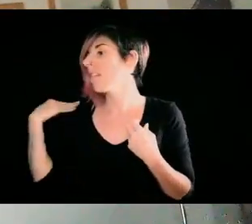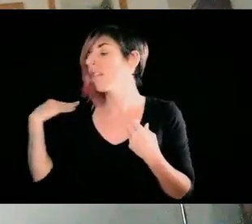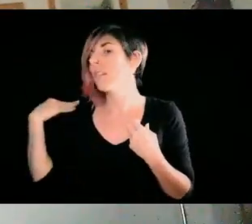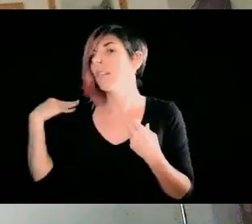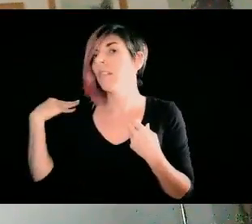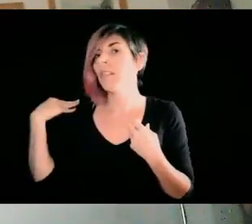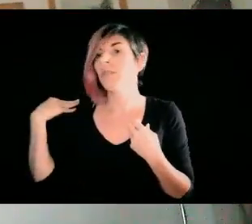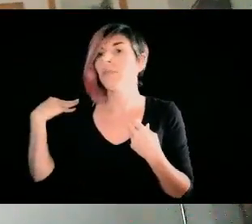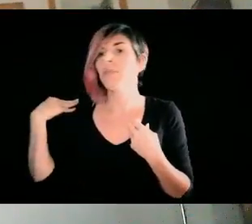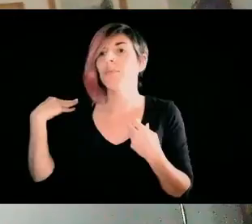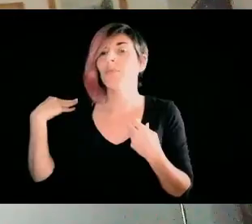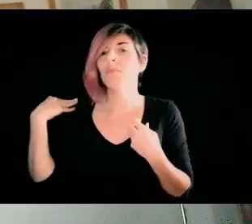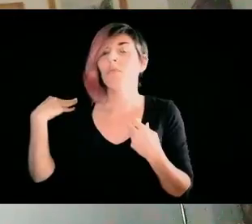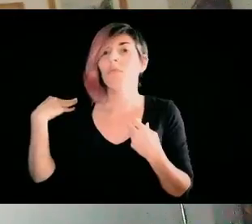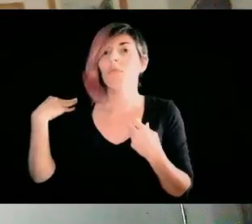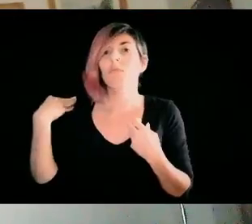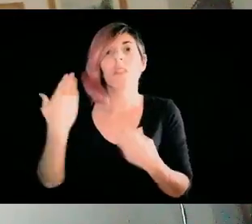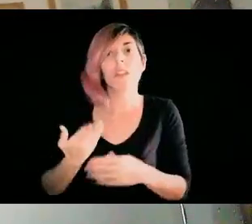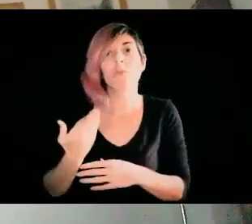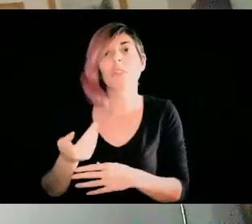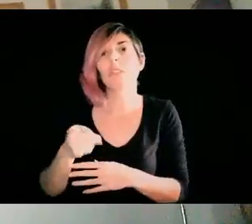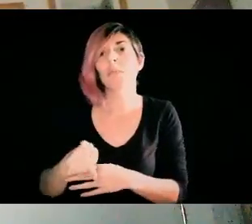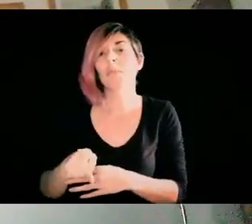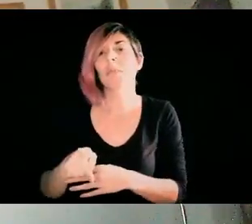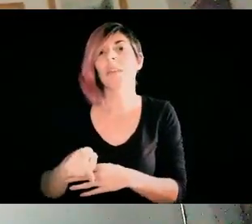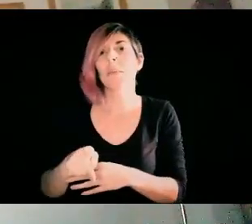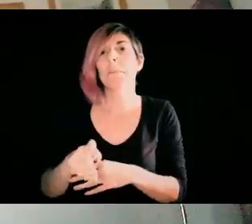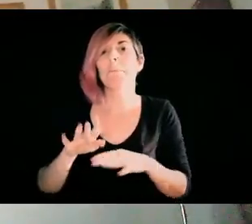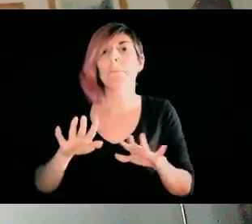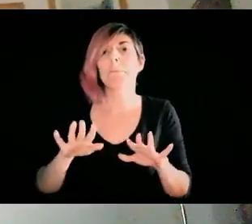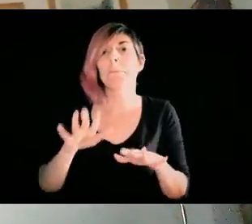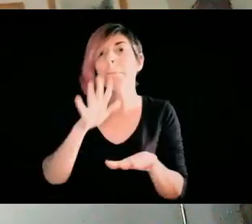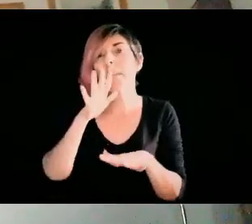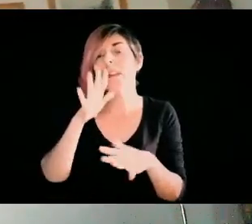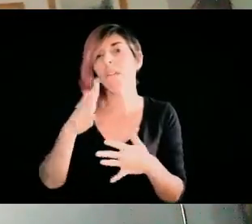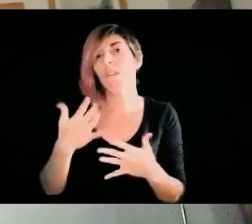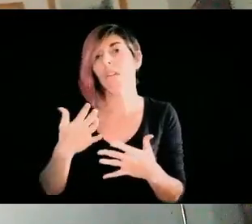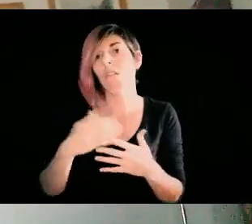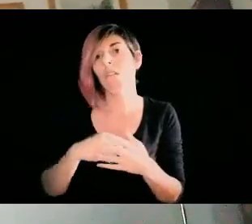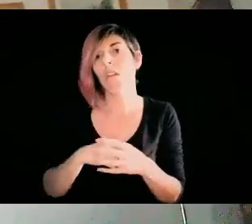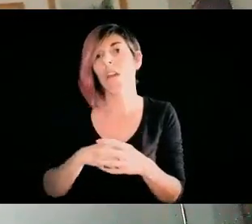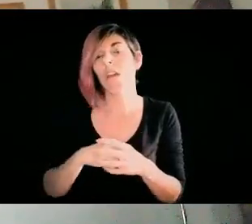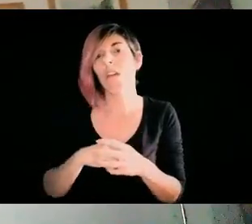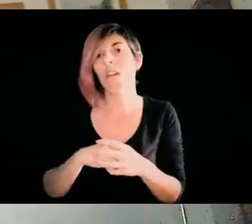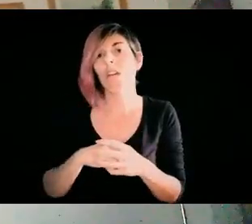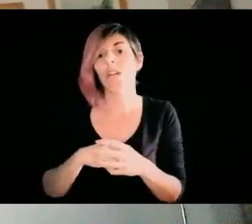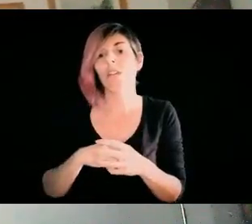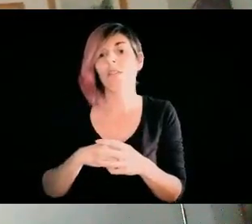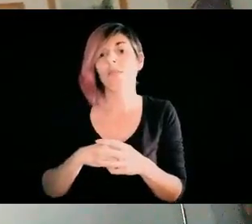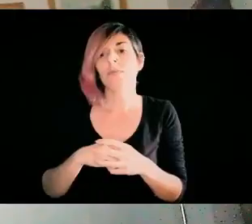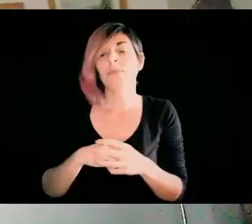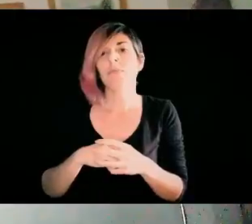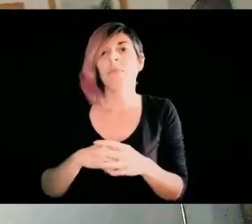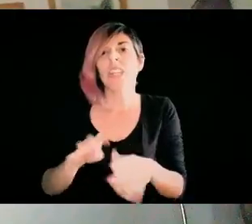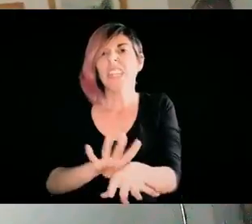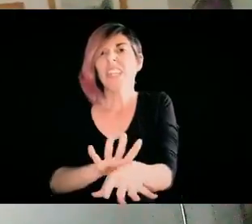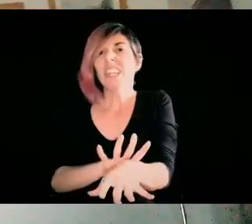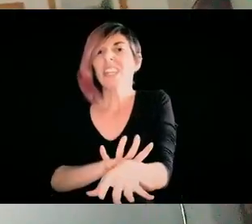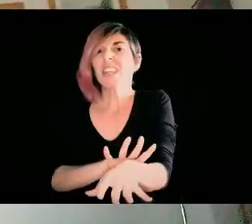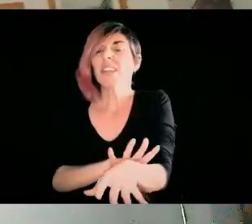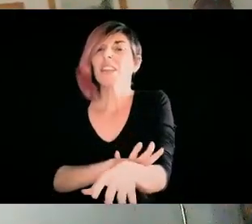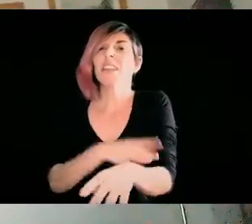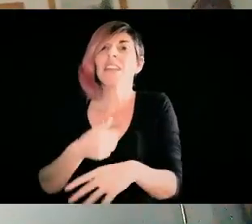el resto de nuestra vida, aunque también tienen presencia y una presencia muy